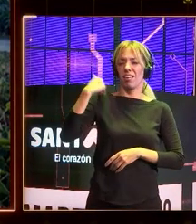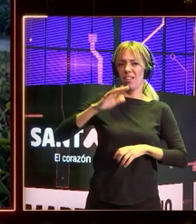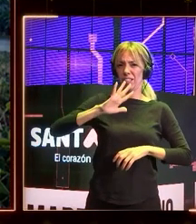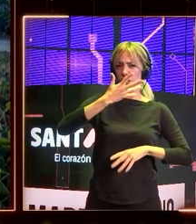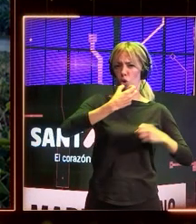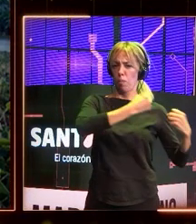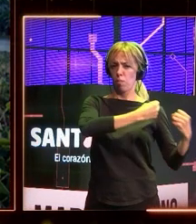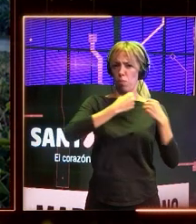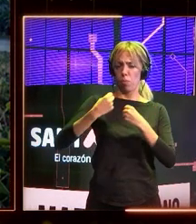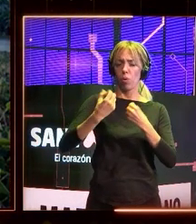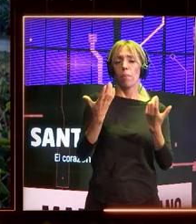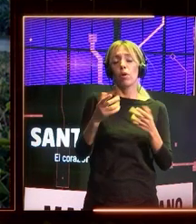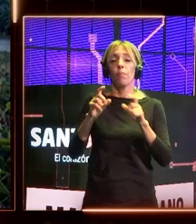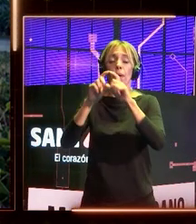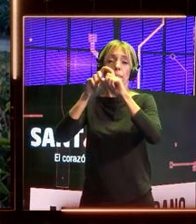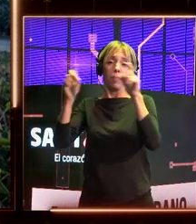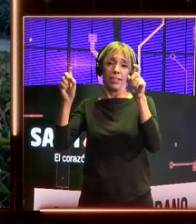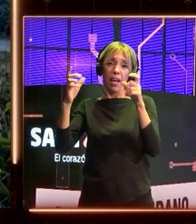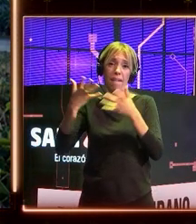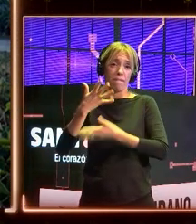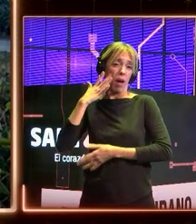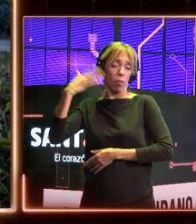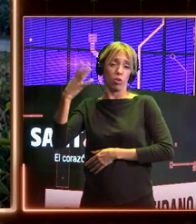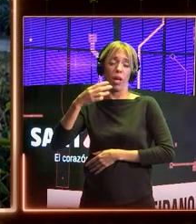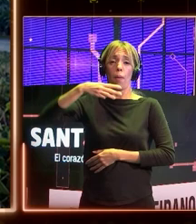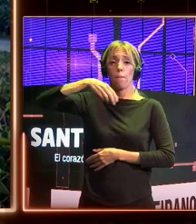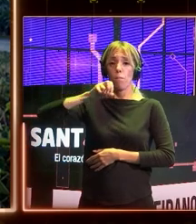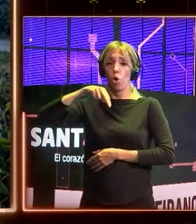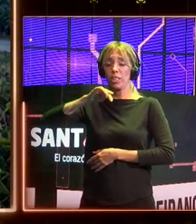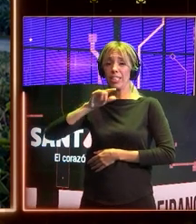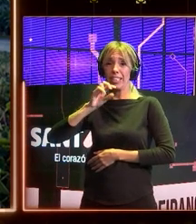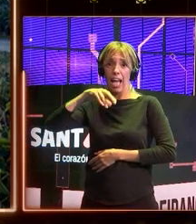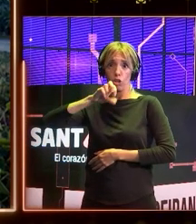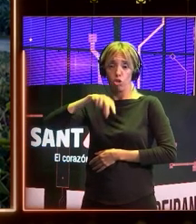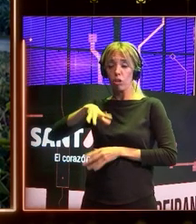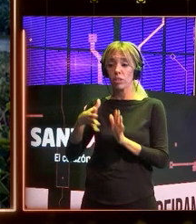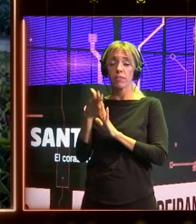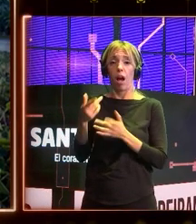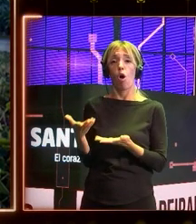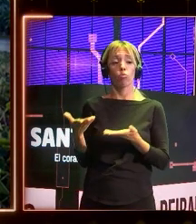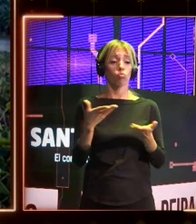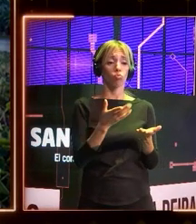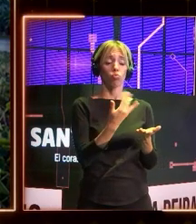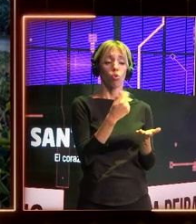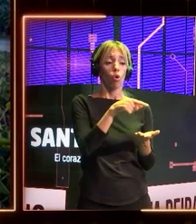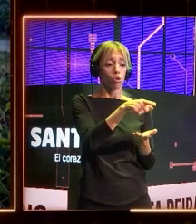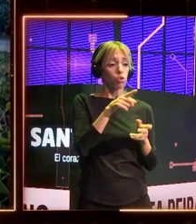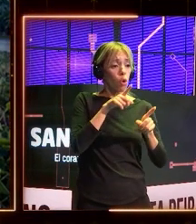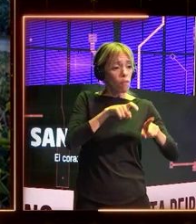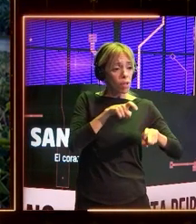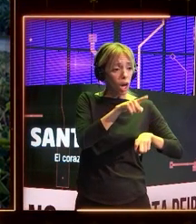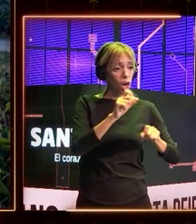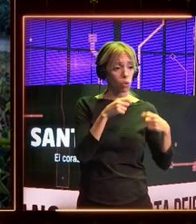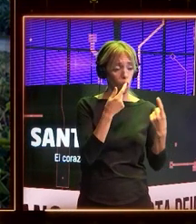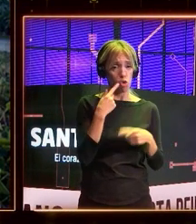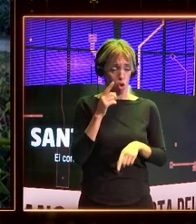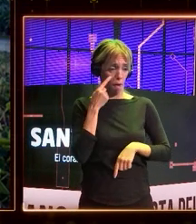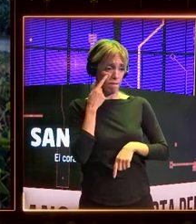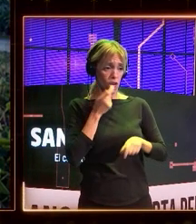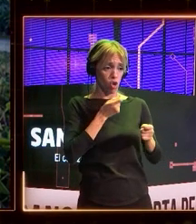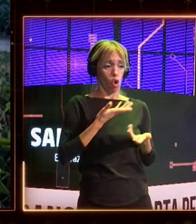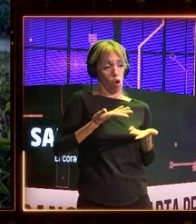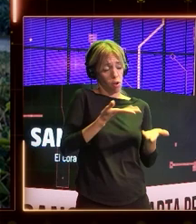mejor conocéis, que se llama Bayer Monsanto, y que también hace lo mismo. Te ofrece una infraestructura gratis en la que te vigila la finca y luego te dice qué tipo